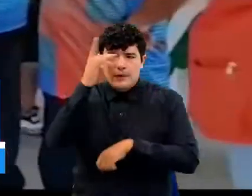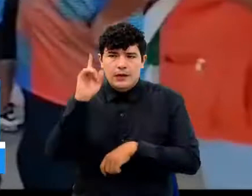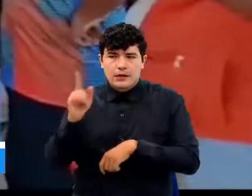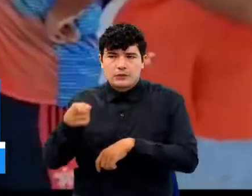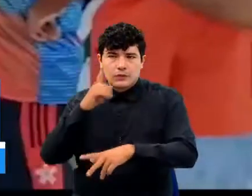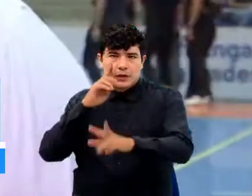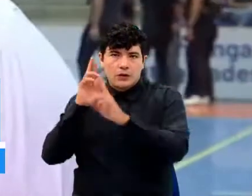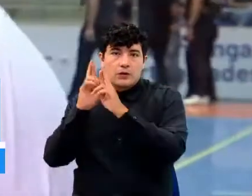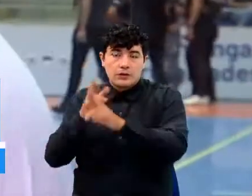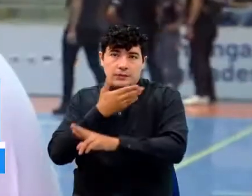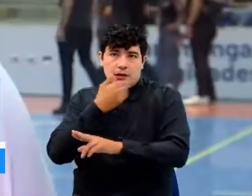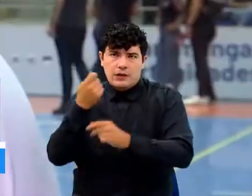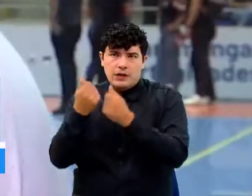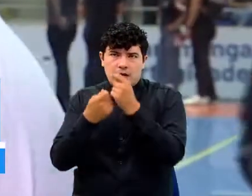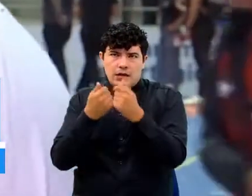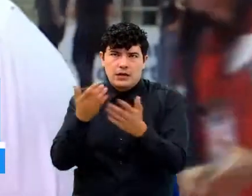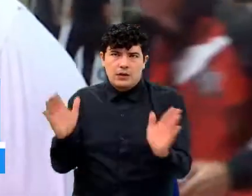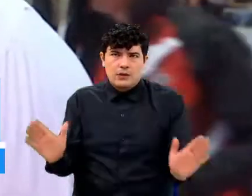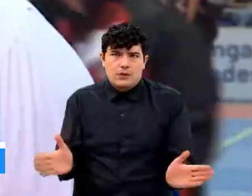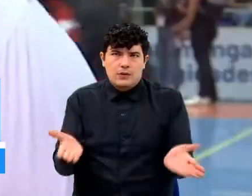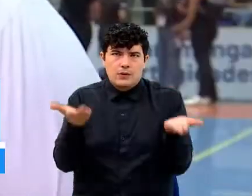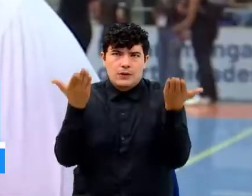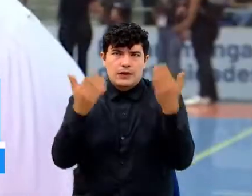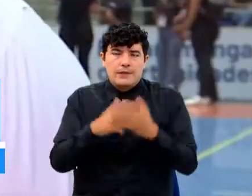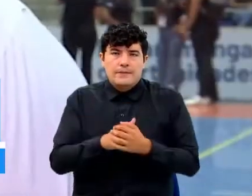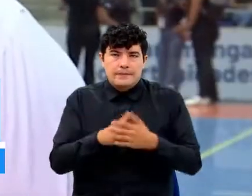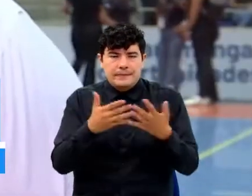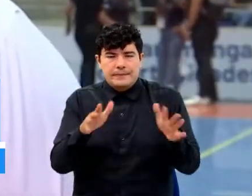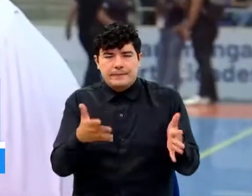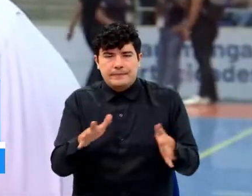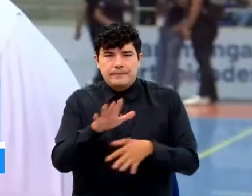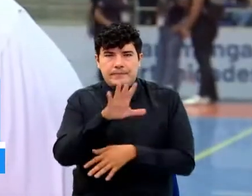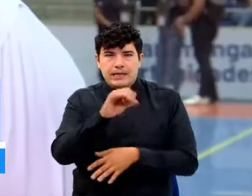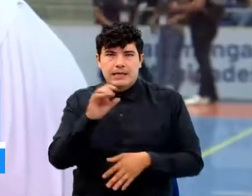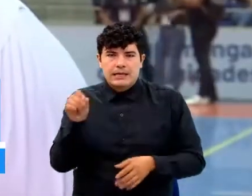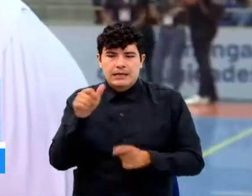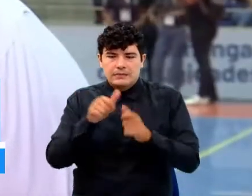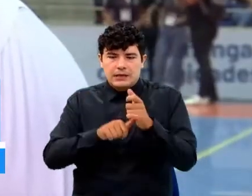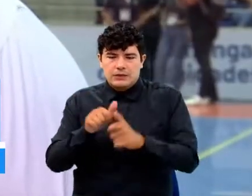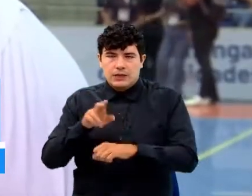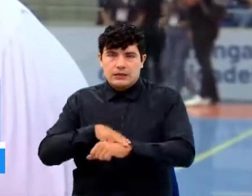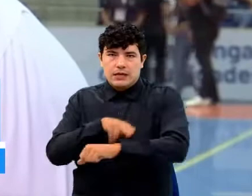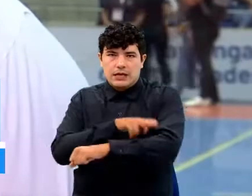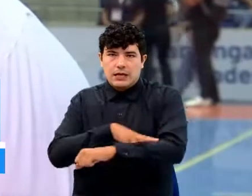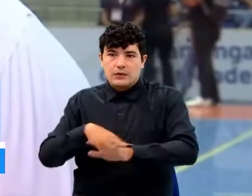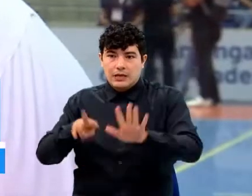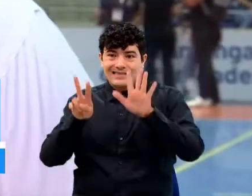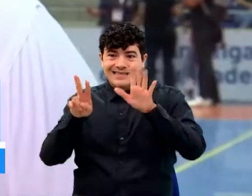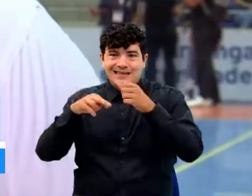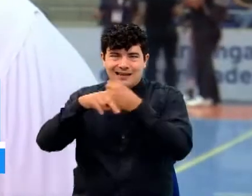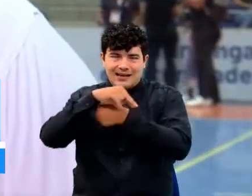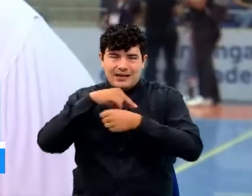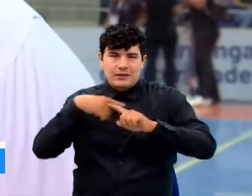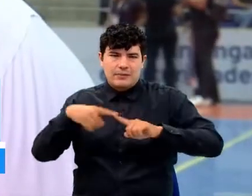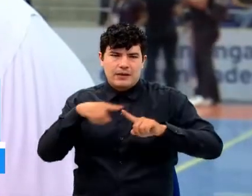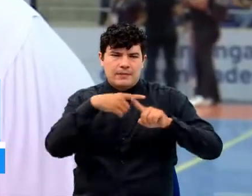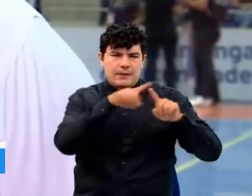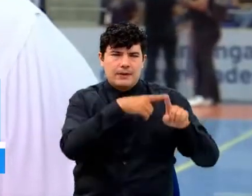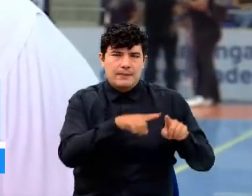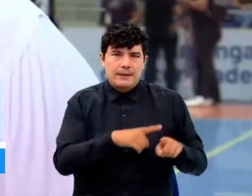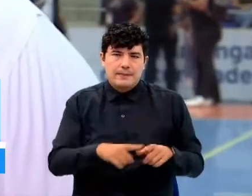mejoramiento en la economía local. Estamos trayendo cerca de 500 funcionarios hoy de 7 regionales diferentes,